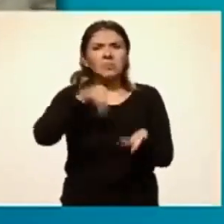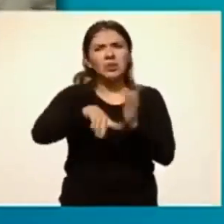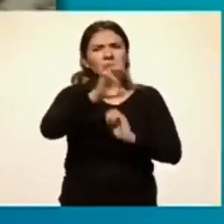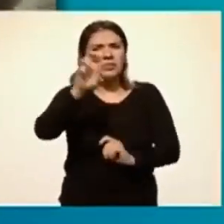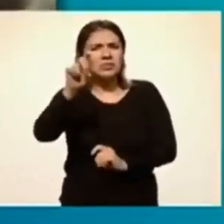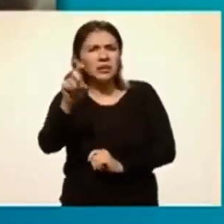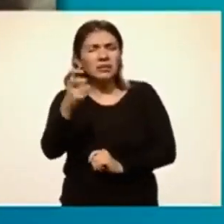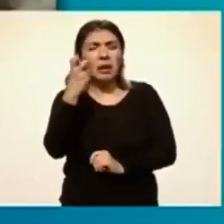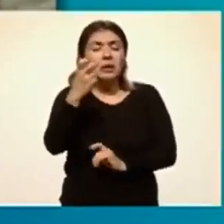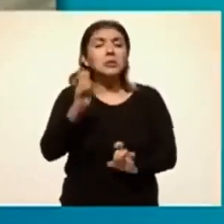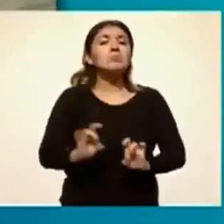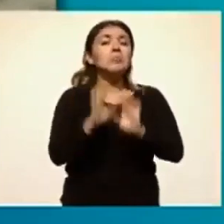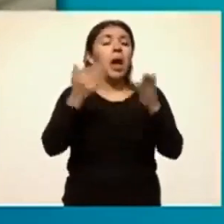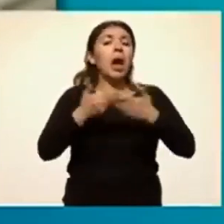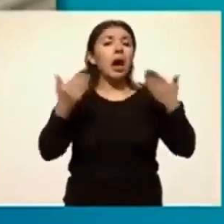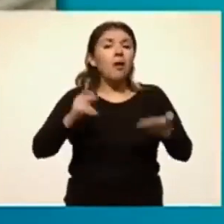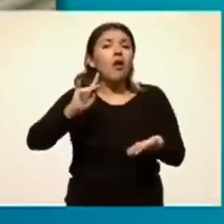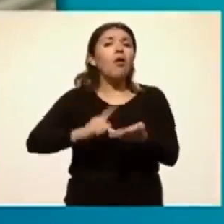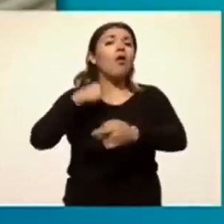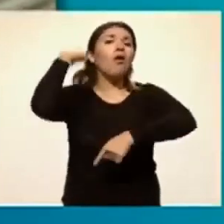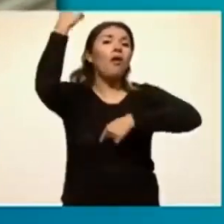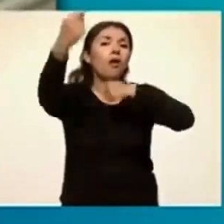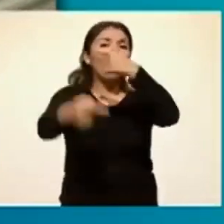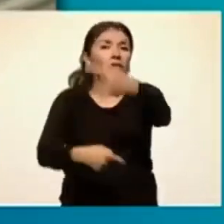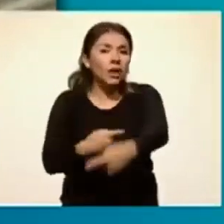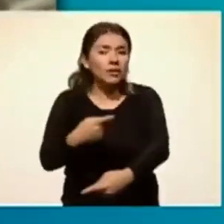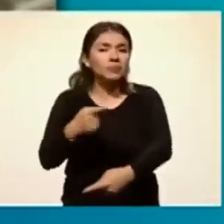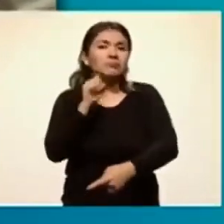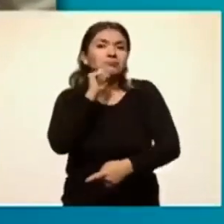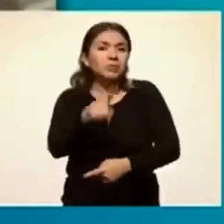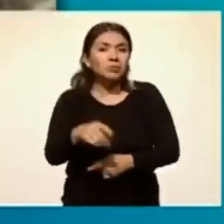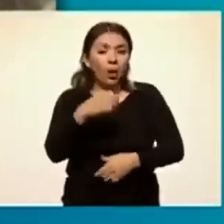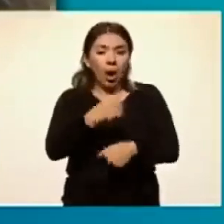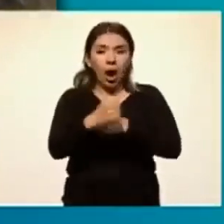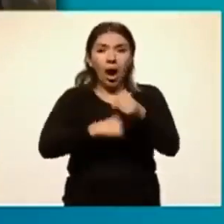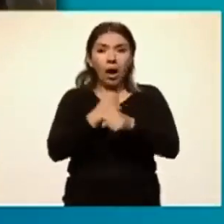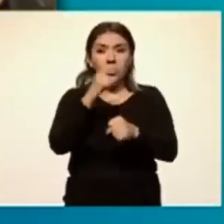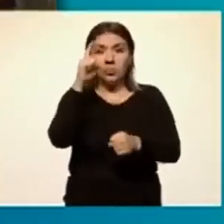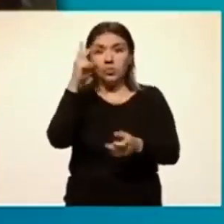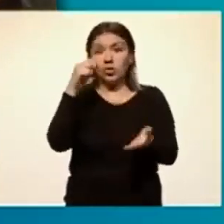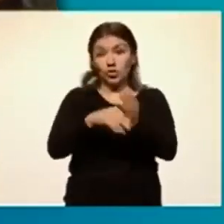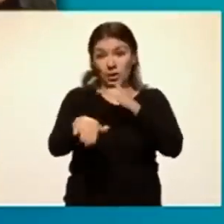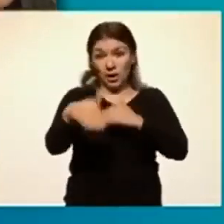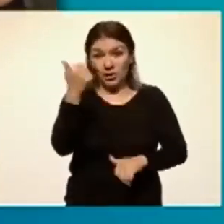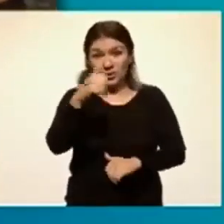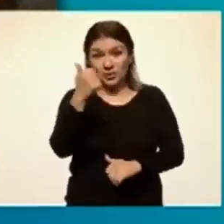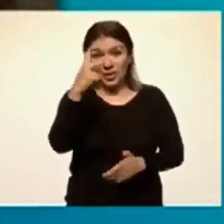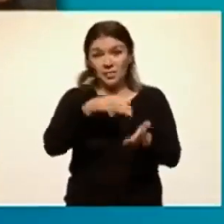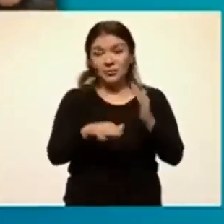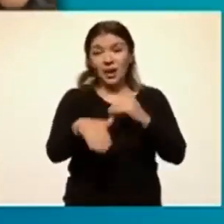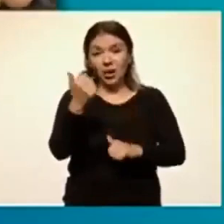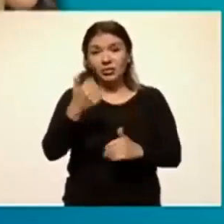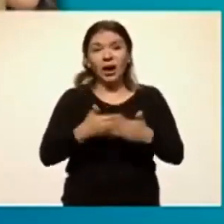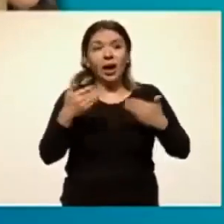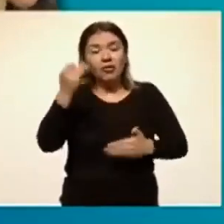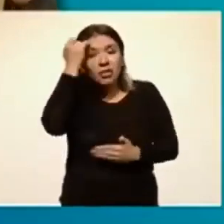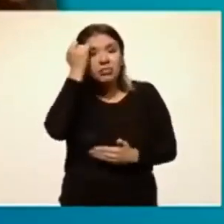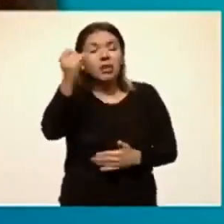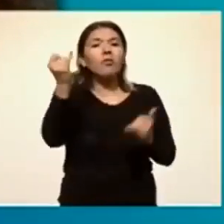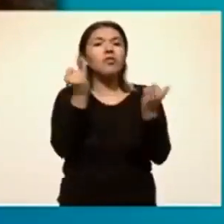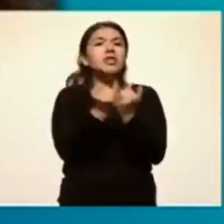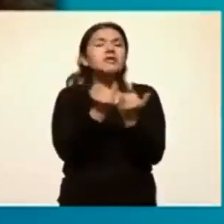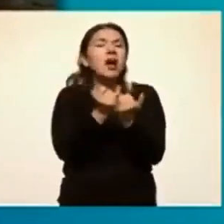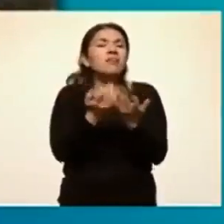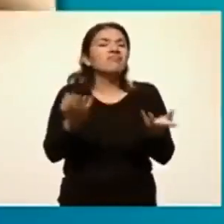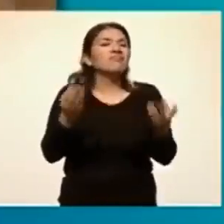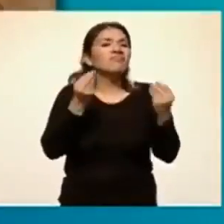1925-1930, y casualmente ahora se está repitiendo eso, ¿no? Casualmente ahora en 2011 estamos viviendo una época en